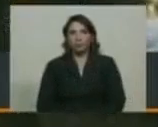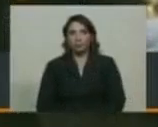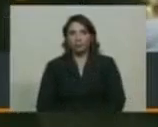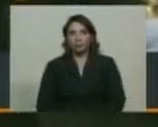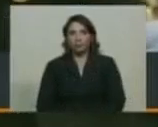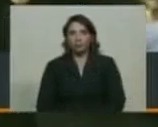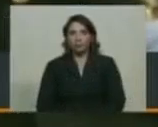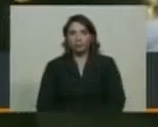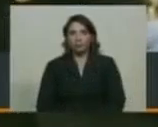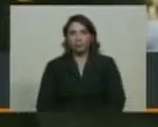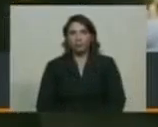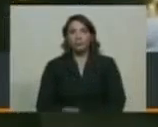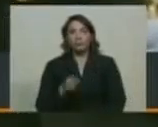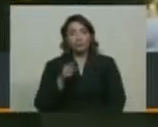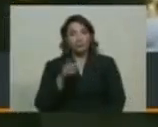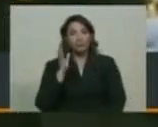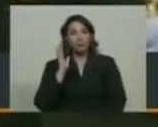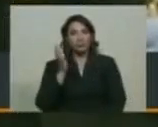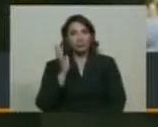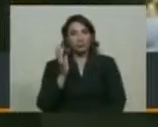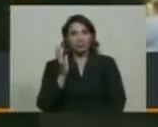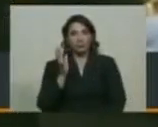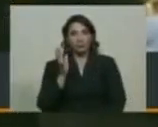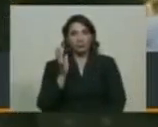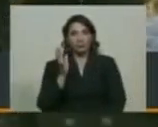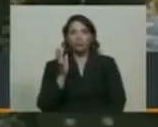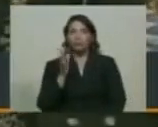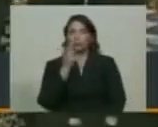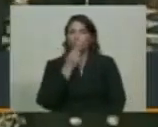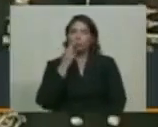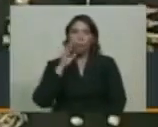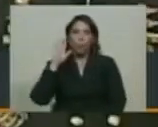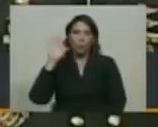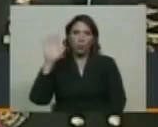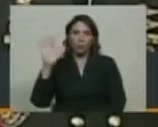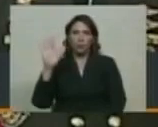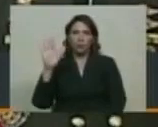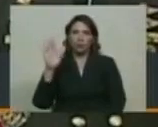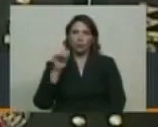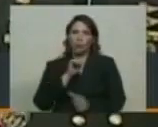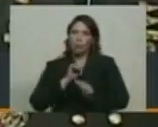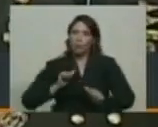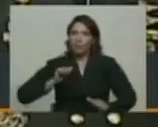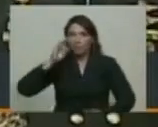es un acto cargado de compromiso militar,